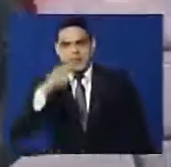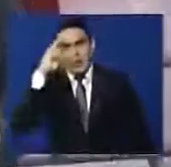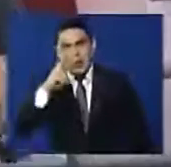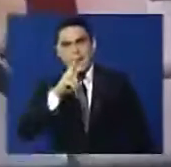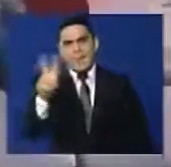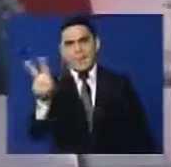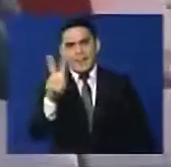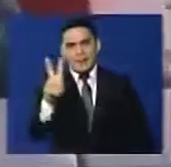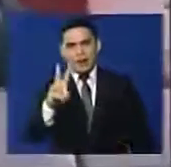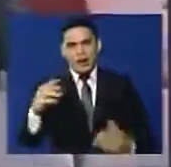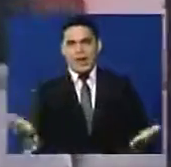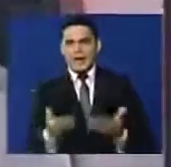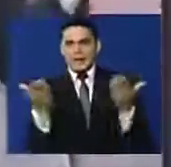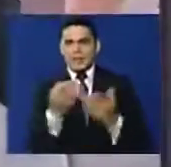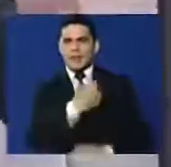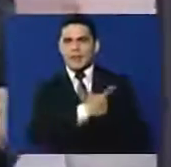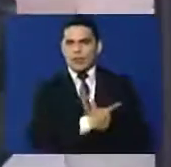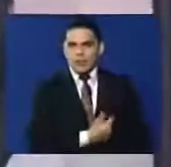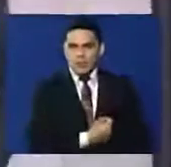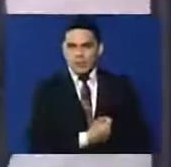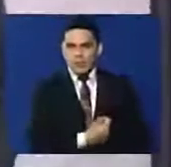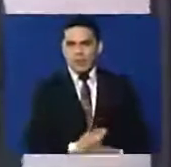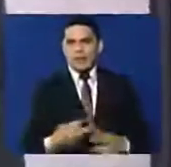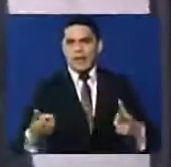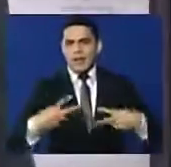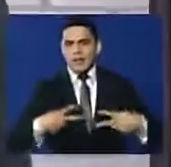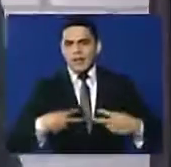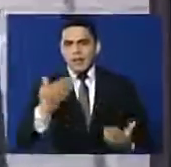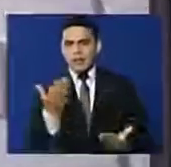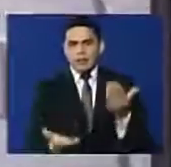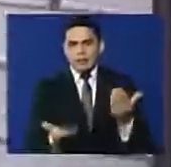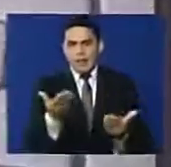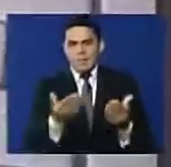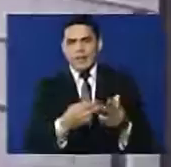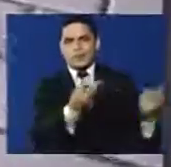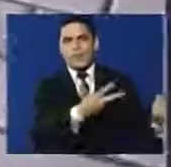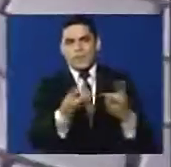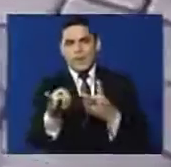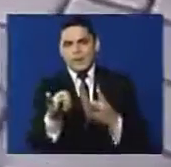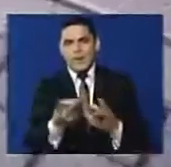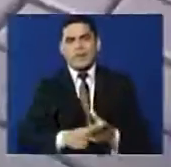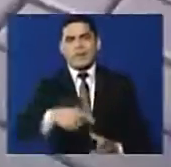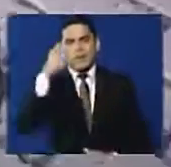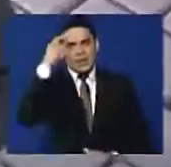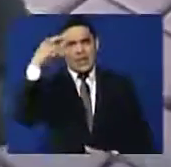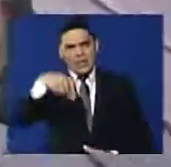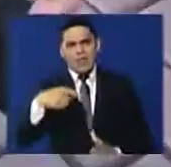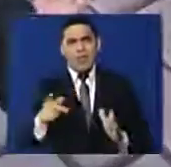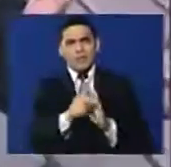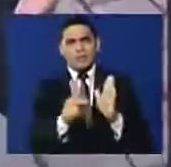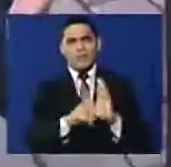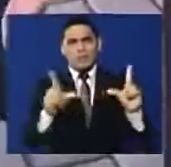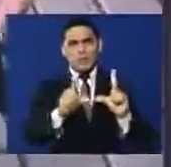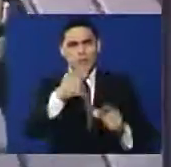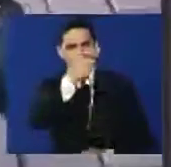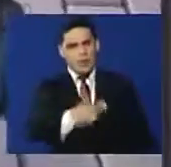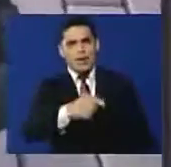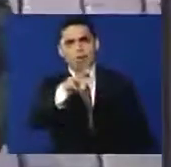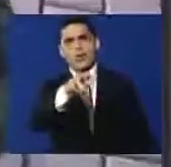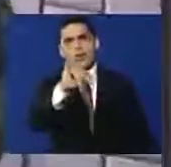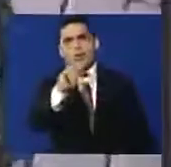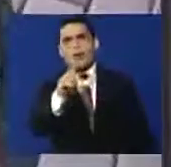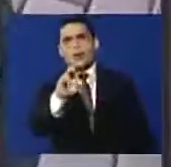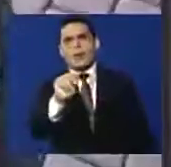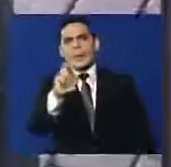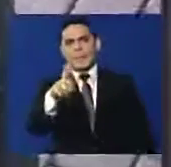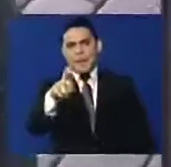Hola Venezuela, arriba los corazones, la vida es un contrapeso. Bienvenidos al programa del día de hoy. Yo soy Wilmer Rosas a través de